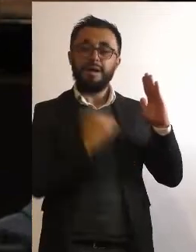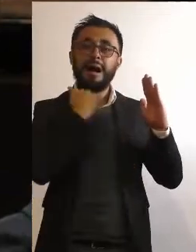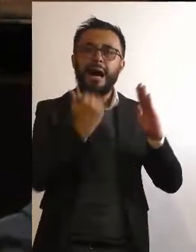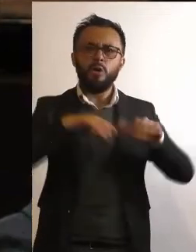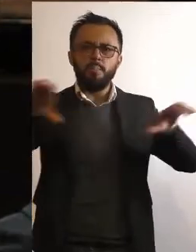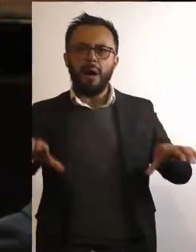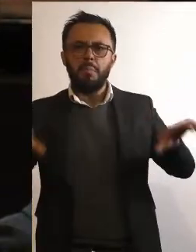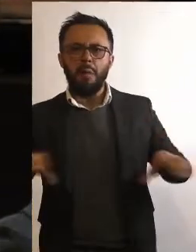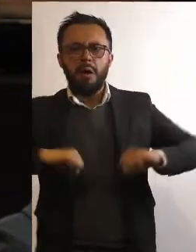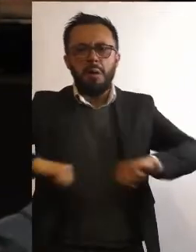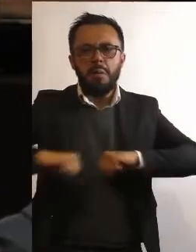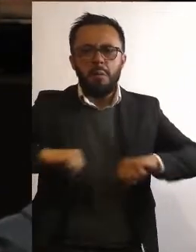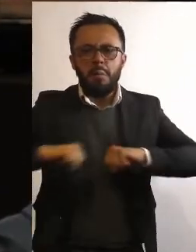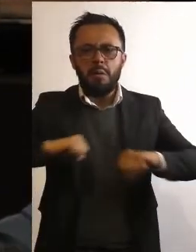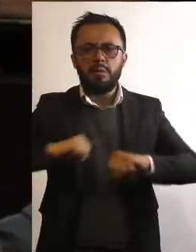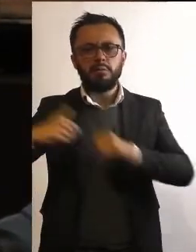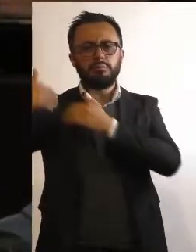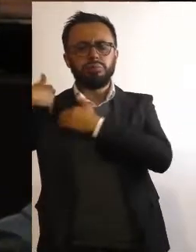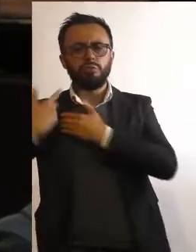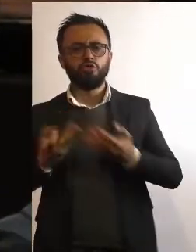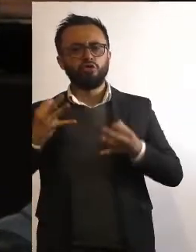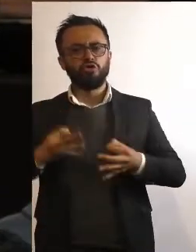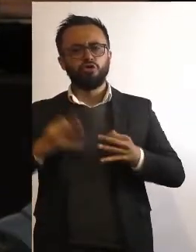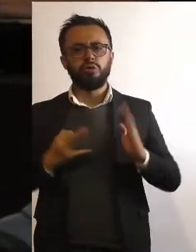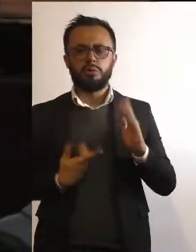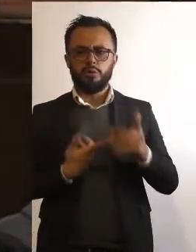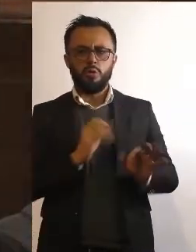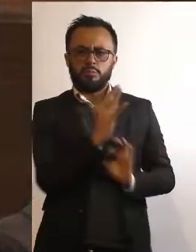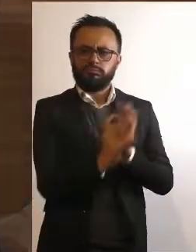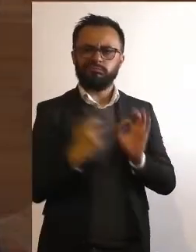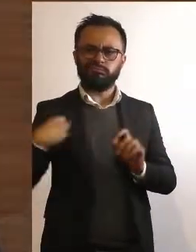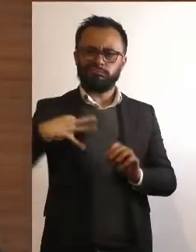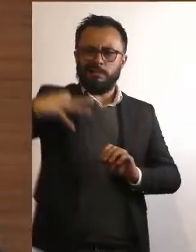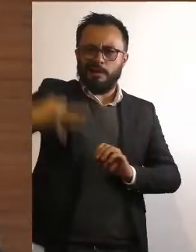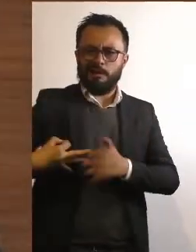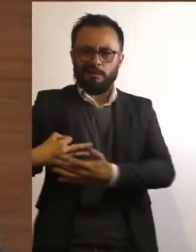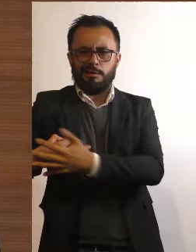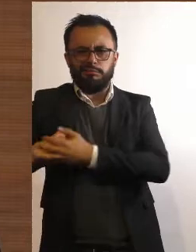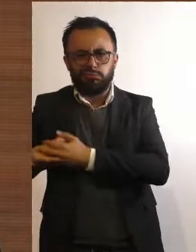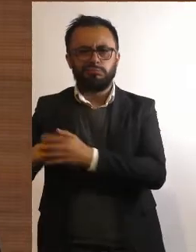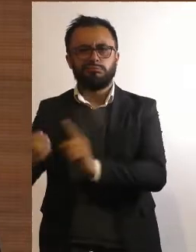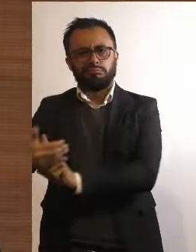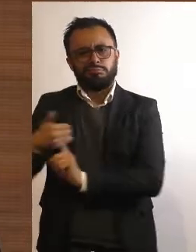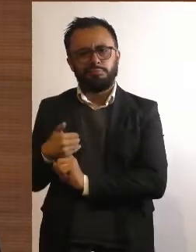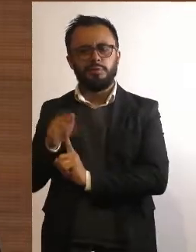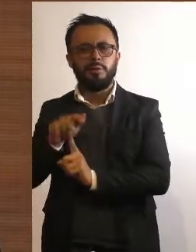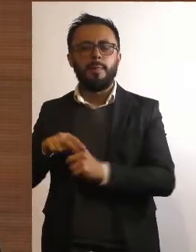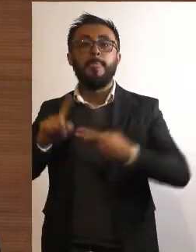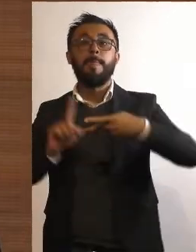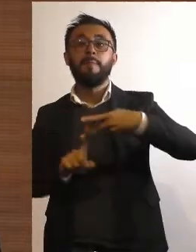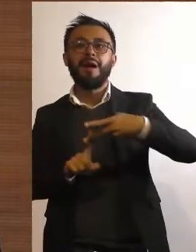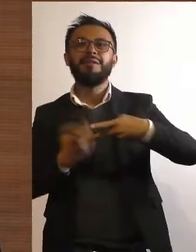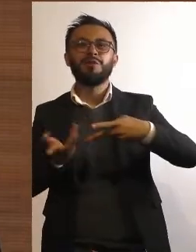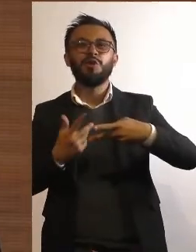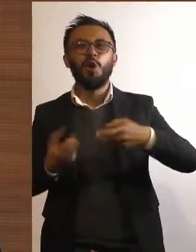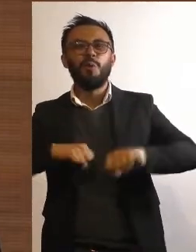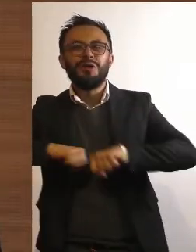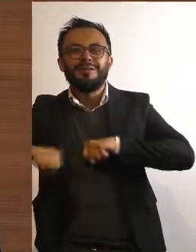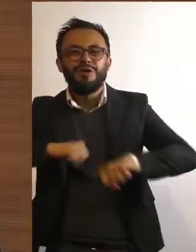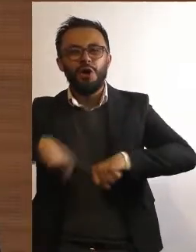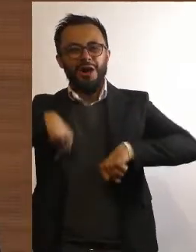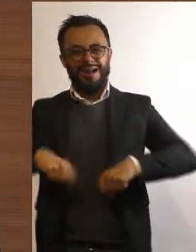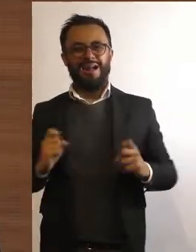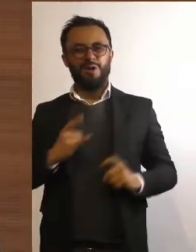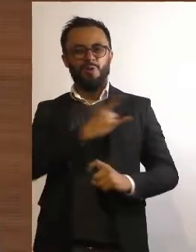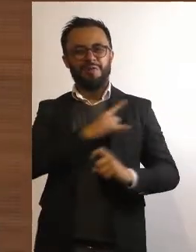responsabilidades, preservando la ética y declara la transparencia y eficiencia en la gestión institucional.